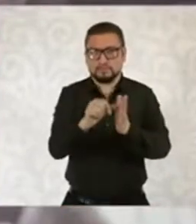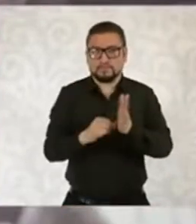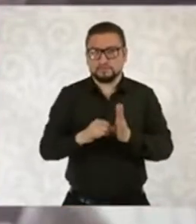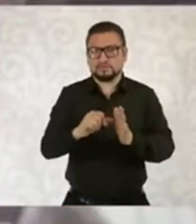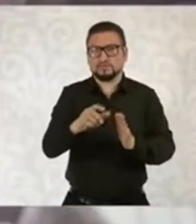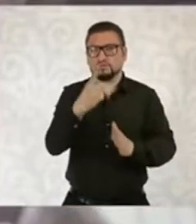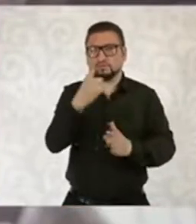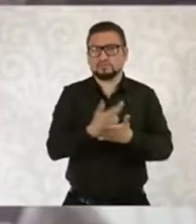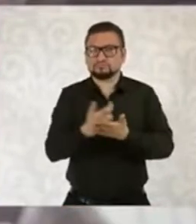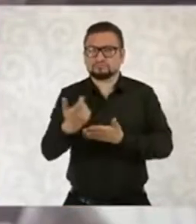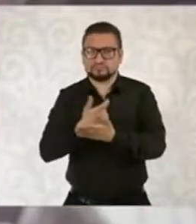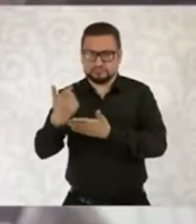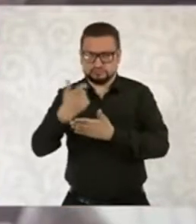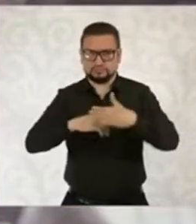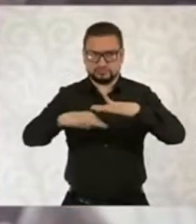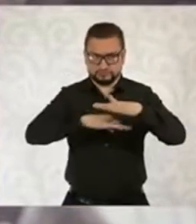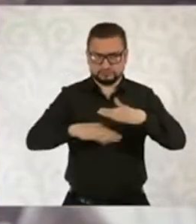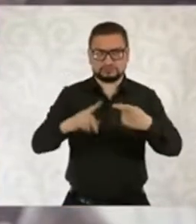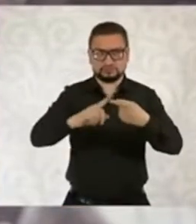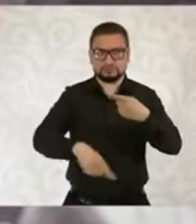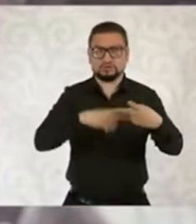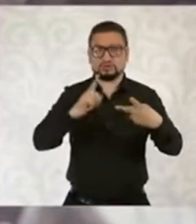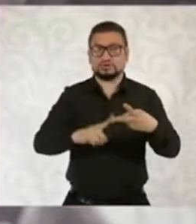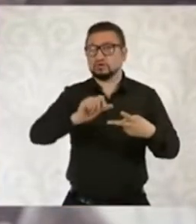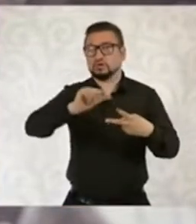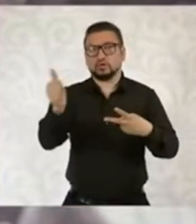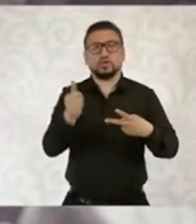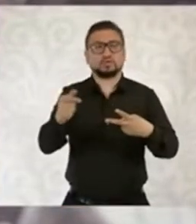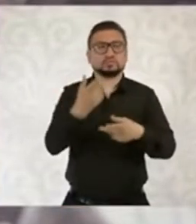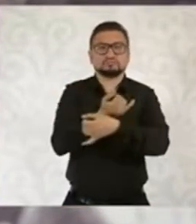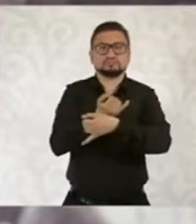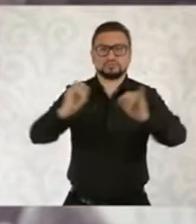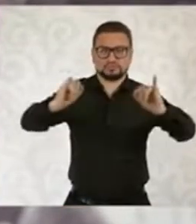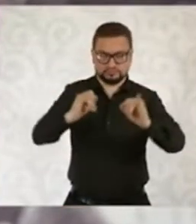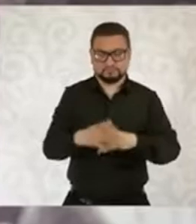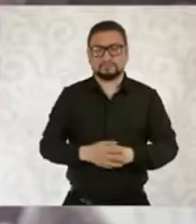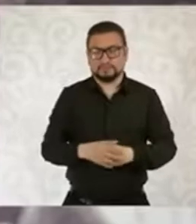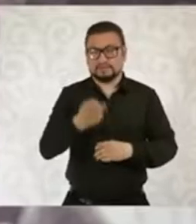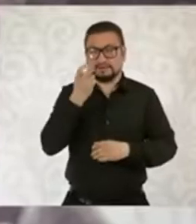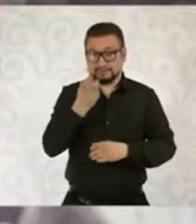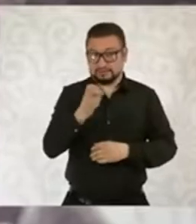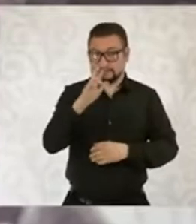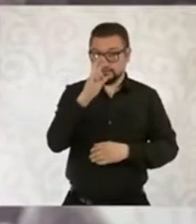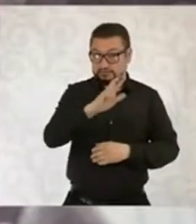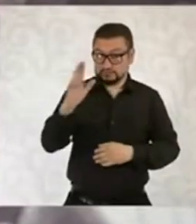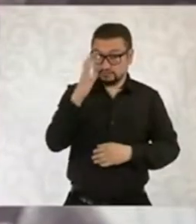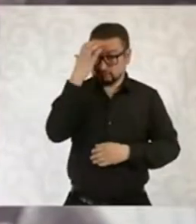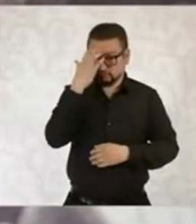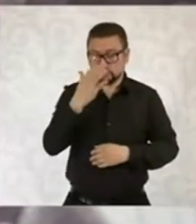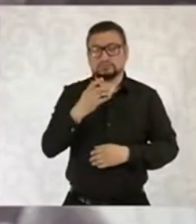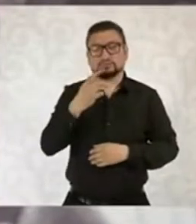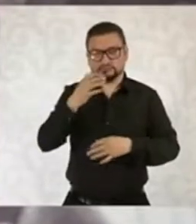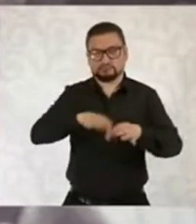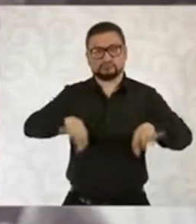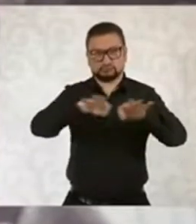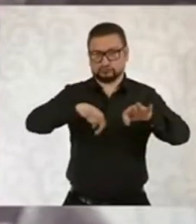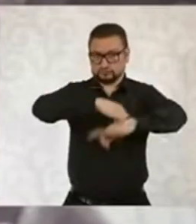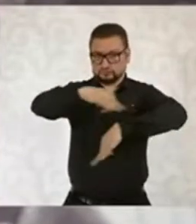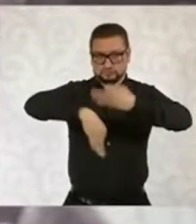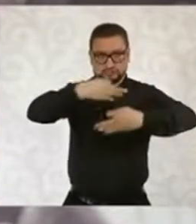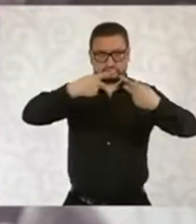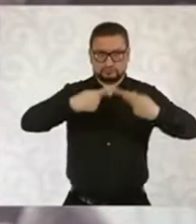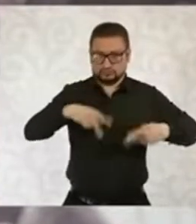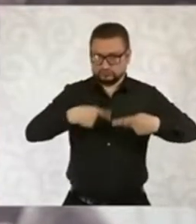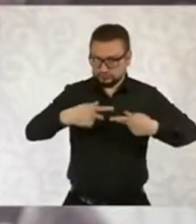al menos a un salario mínimo, así como los no subordinados. Es importante recordar que todas las personas trabajadoras